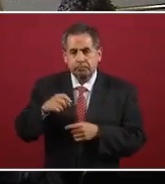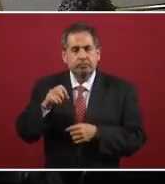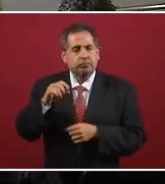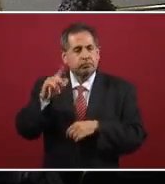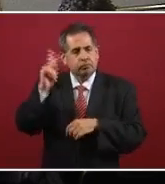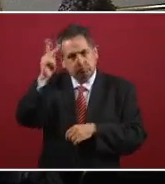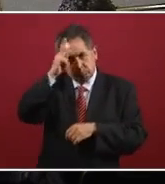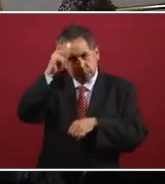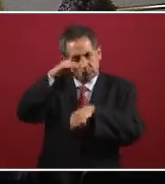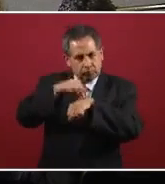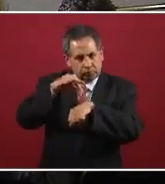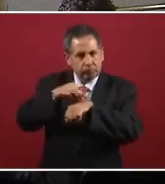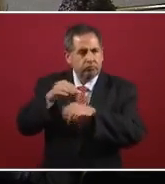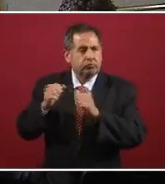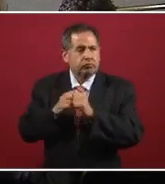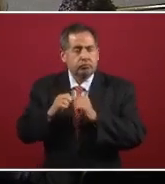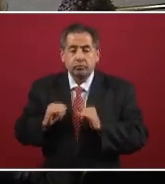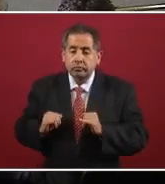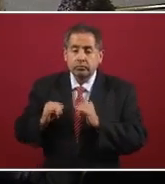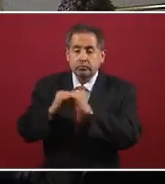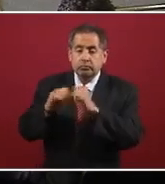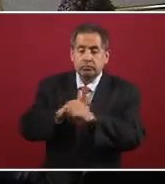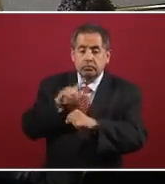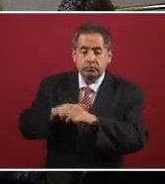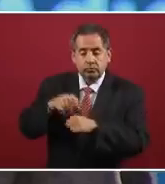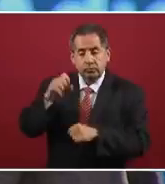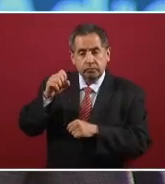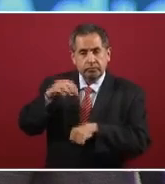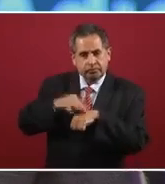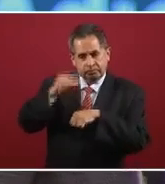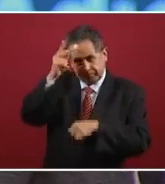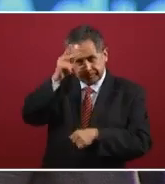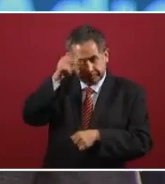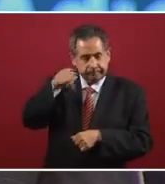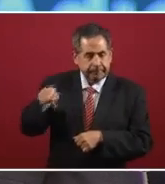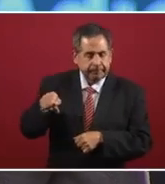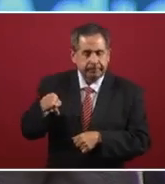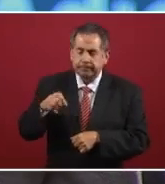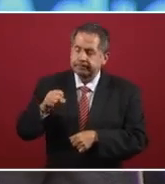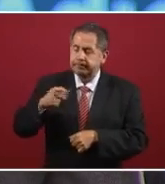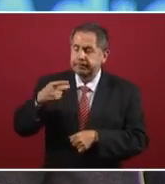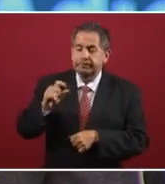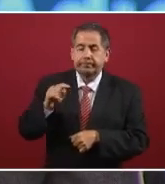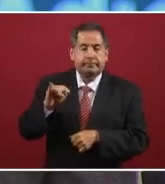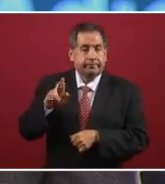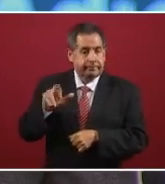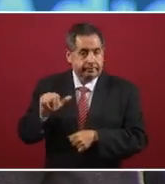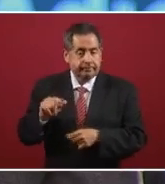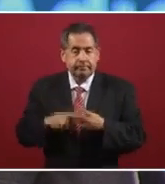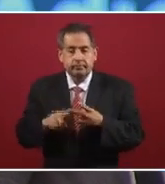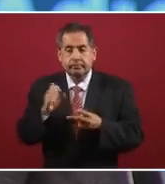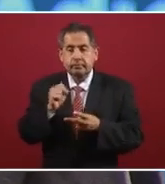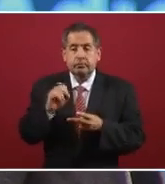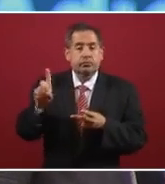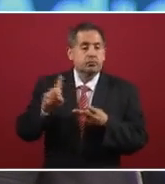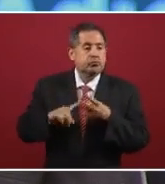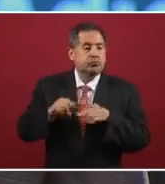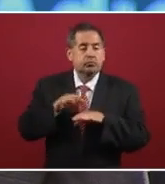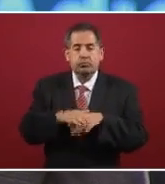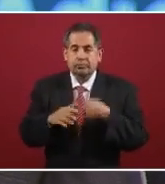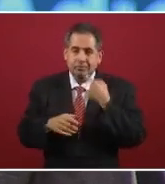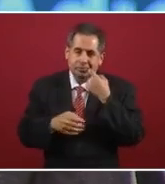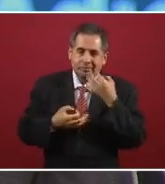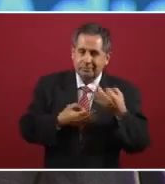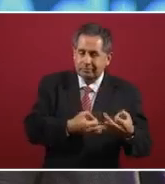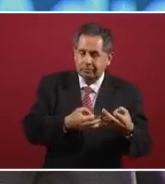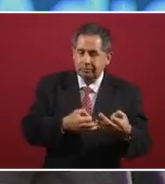en el Instituto Nacional de Psiquiatría Ramón de la Fuente Muñiz. Ahí mismo hizo la subespecialidad en adictología